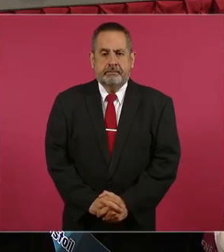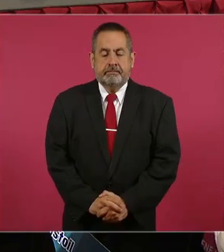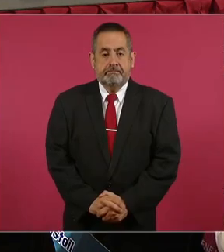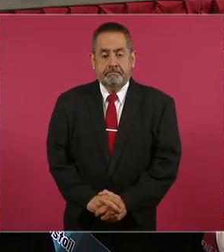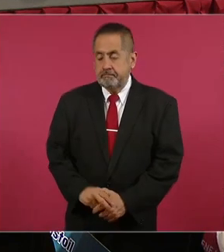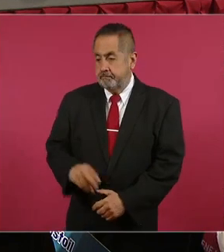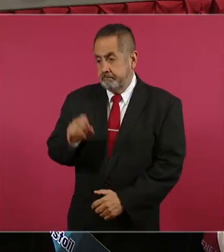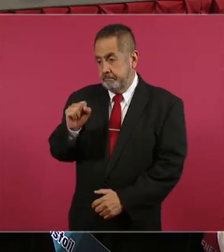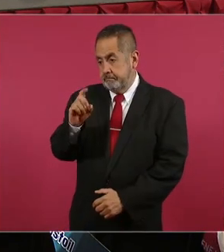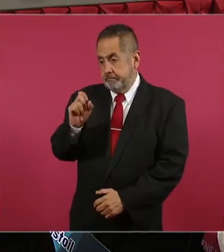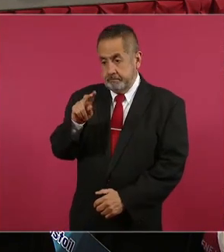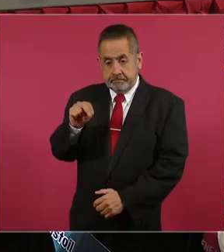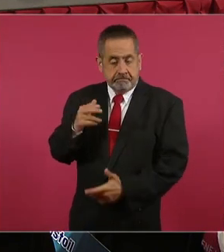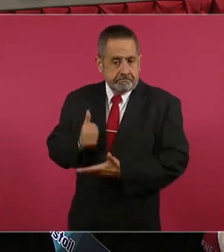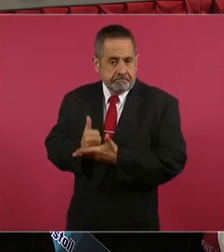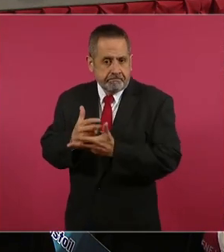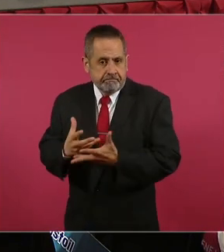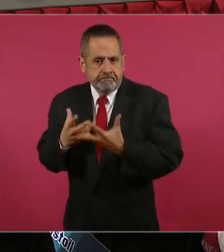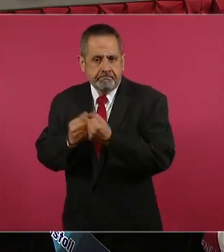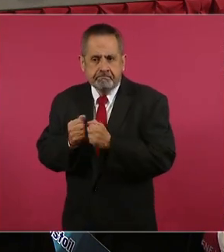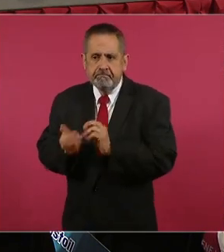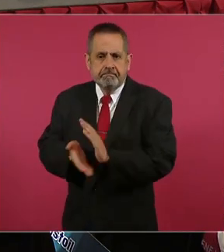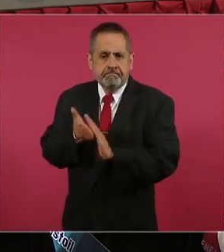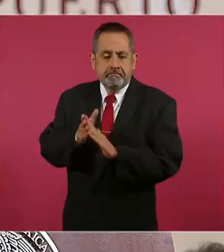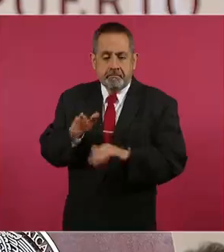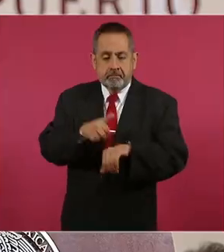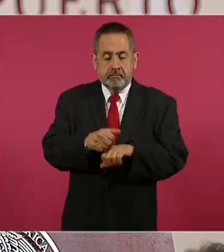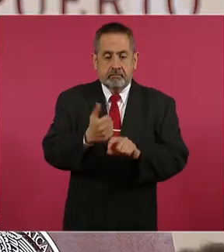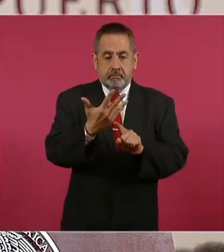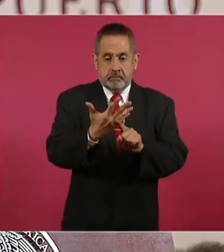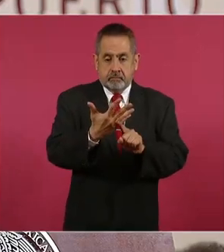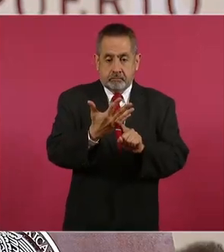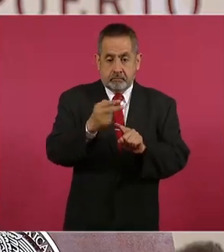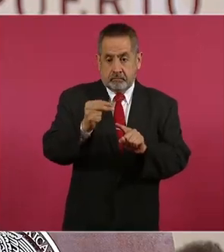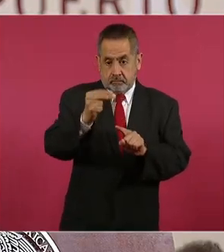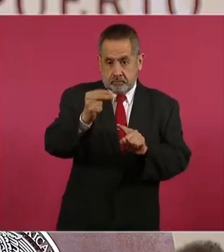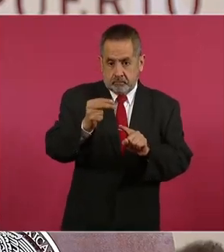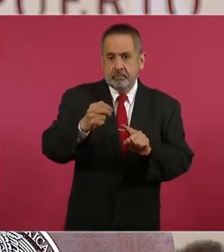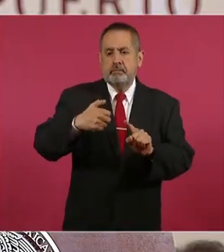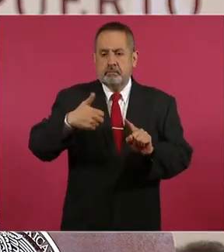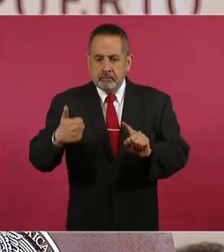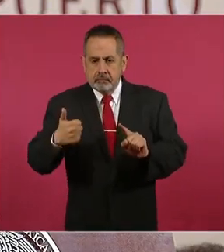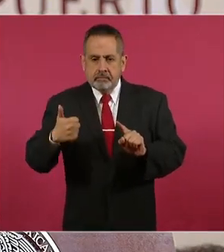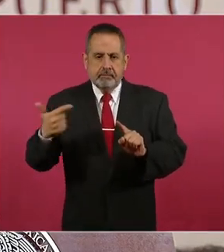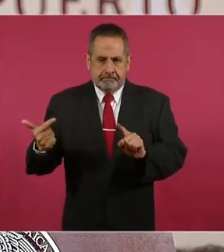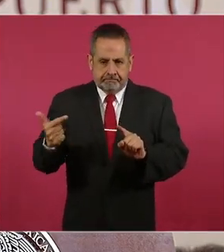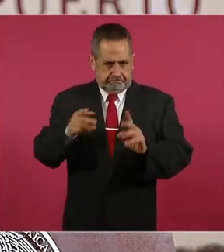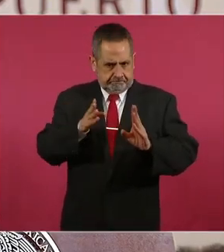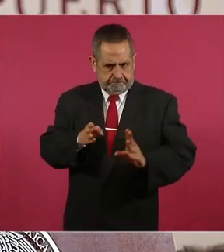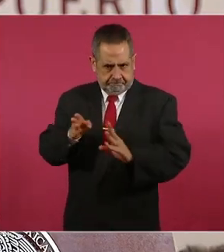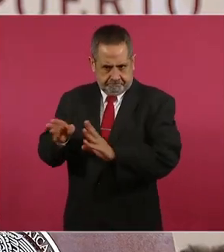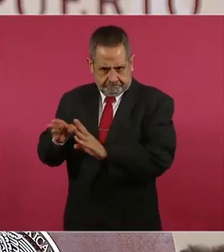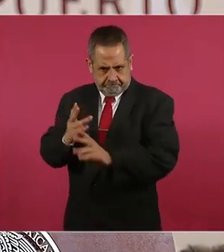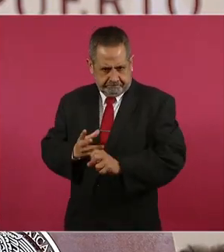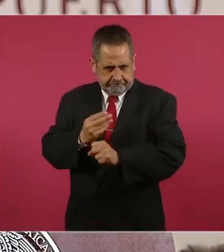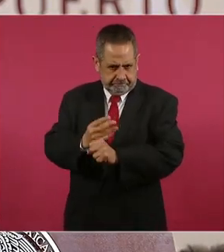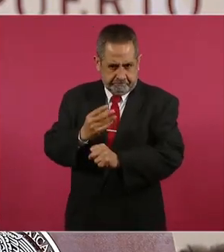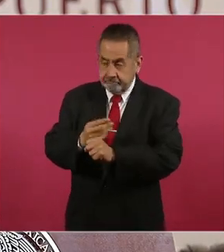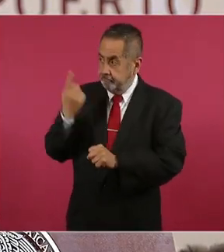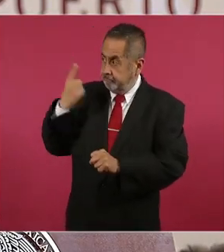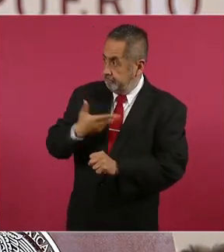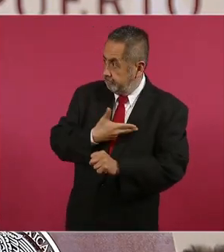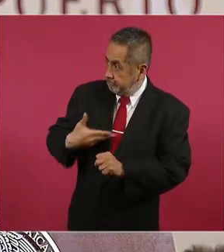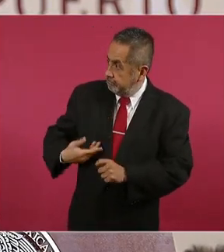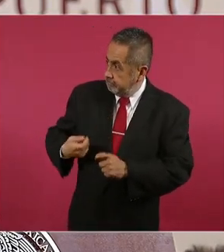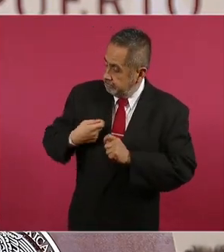el desarrollo de infraestructura del país con la construcción de los tramos 5 Norte, 6 y 7. En el marco de estos trabajos y por instrucción presidencial, se